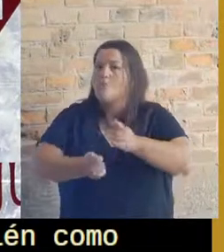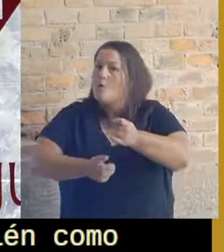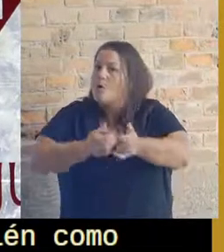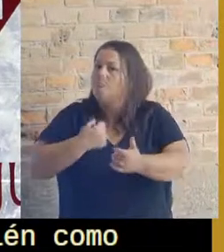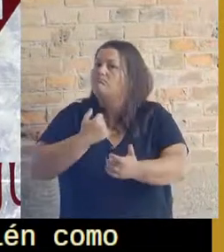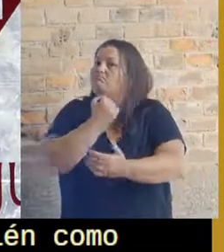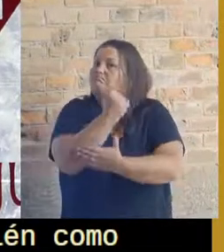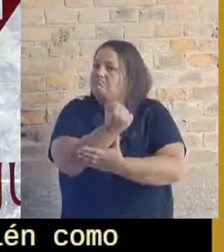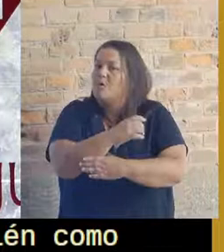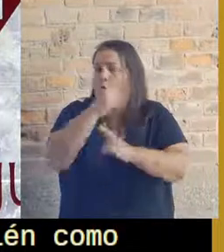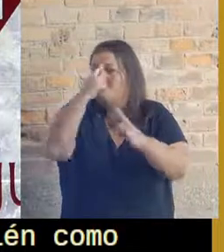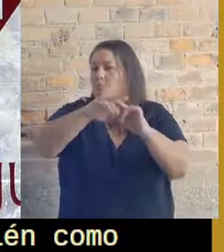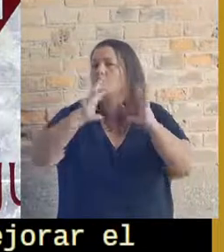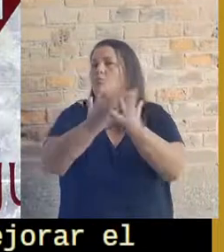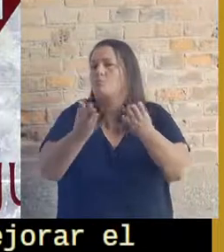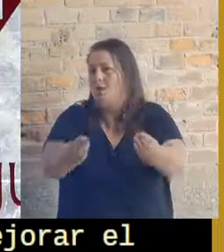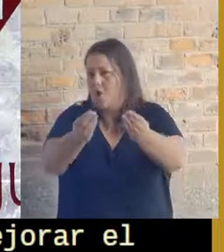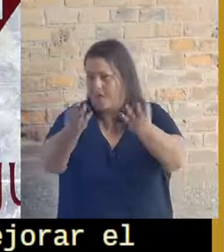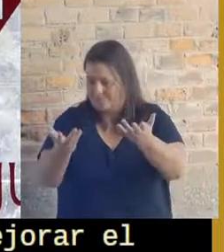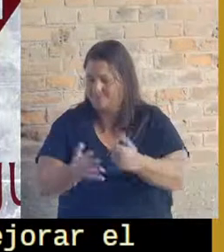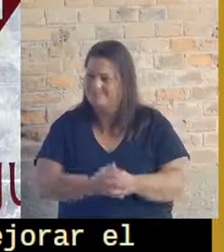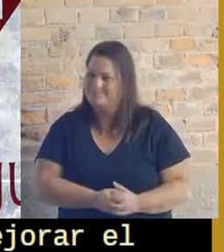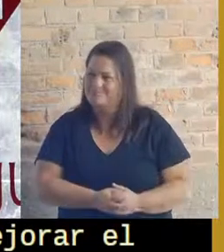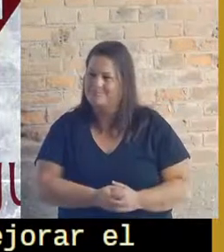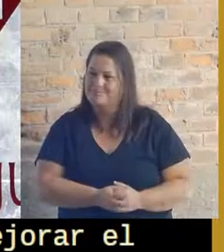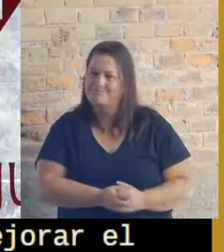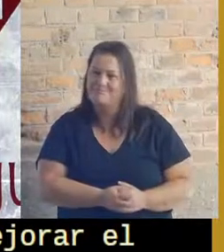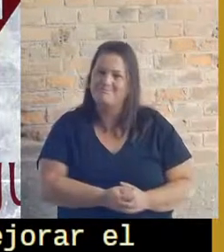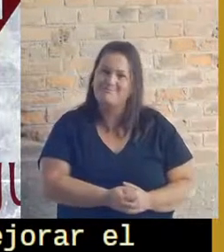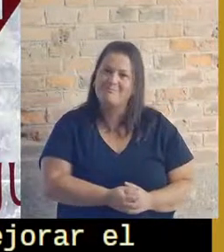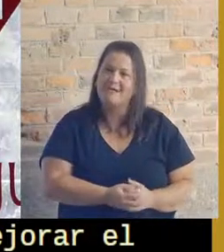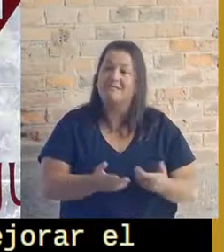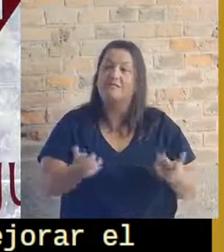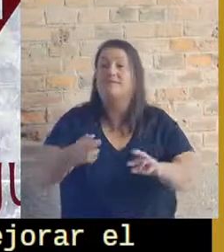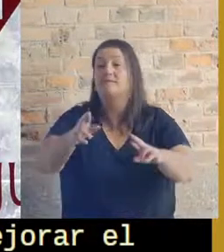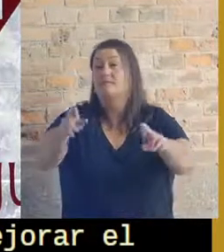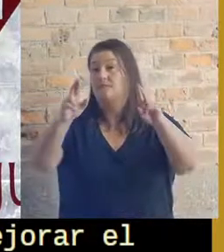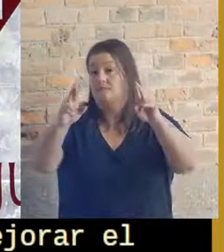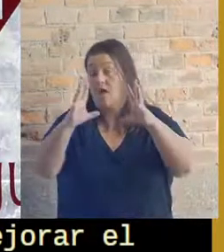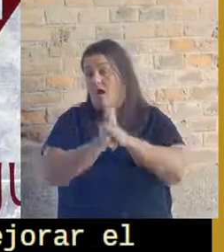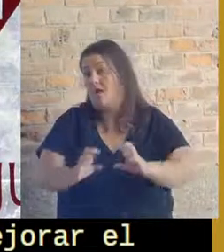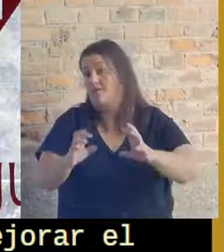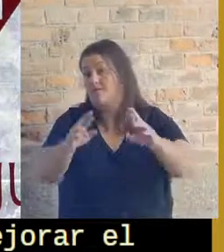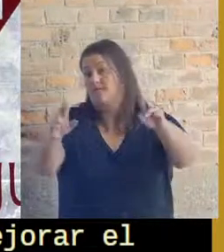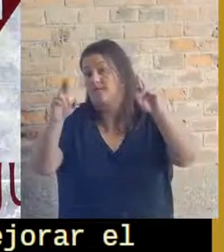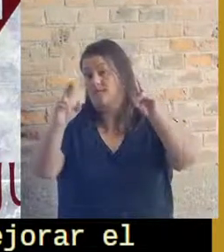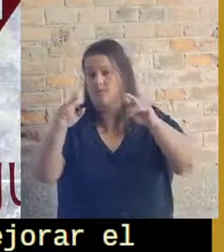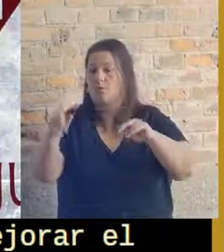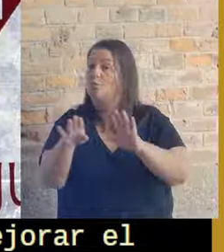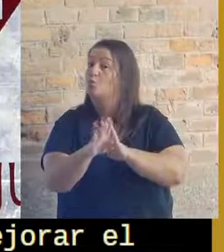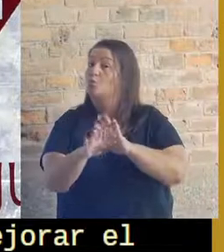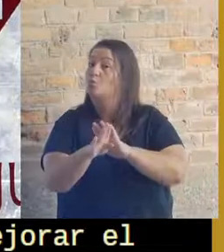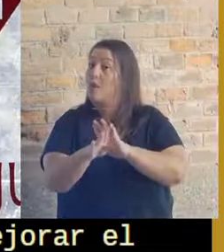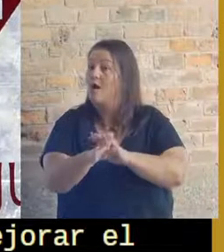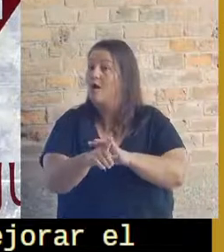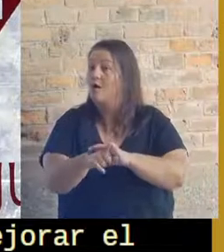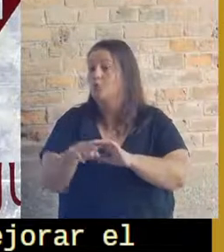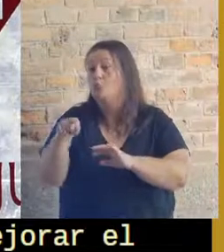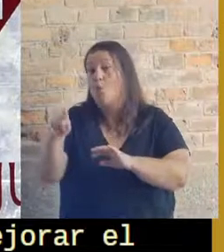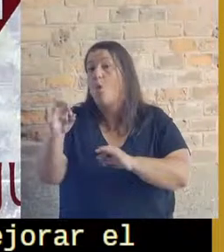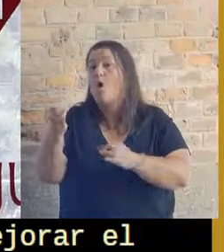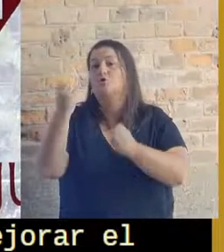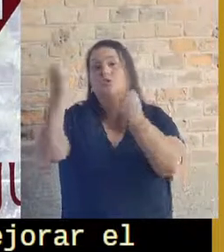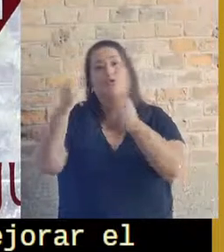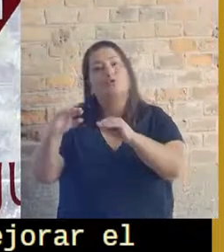de arena para mejorar el mundo e Espero y deseo que sigas viendo tanto tú como tu